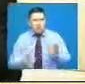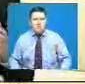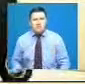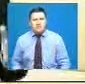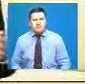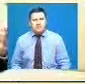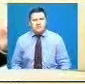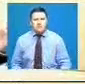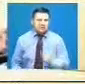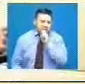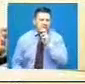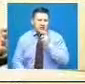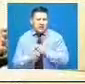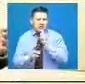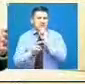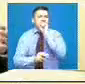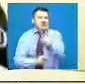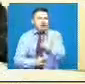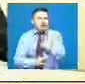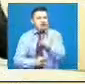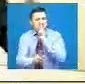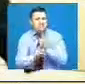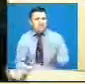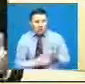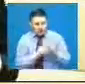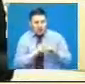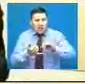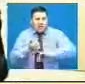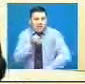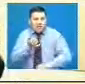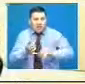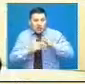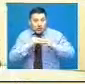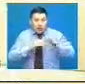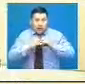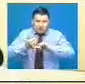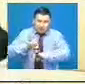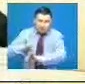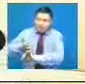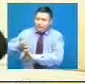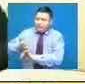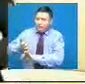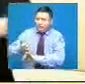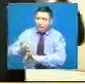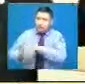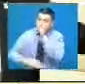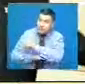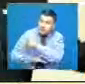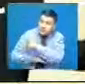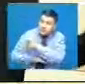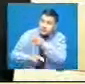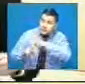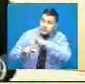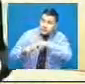Es una pregunta muy difícil de responder, porque el dólar depende de muchas cosas. Depende del precio del petróleo, depende de las tasas